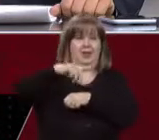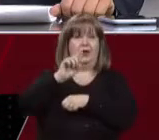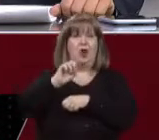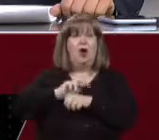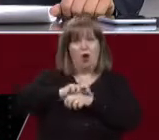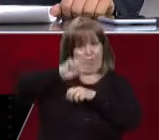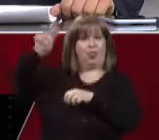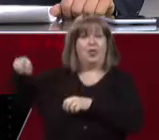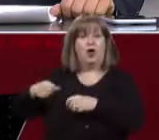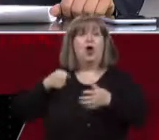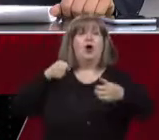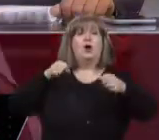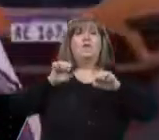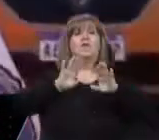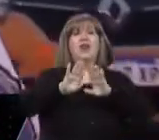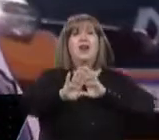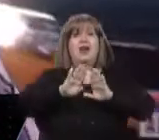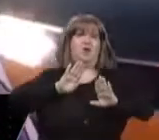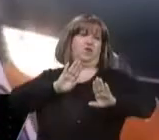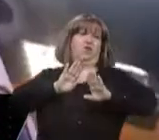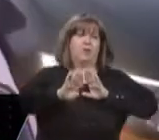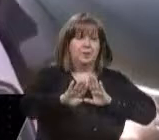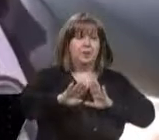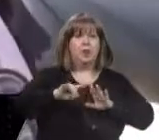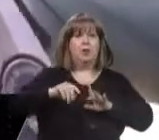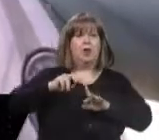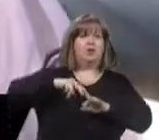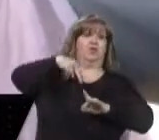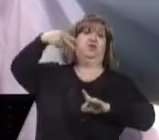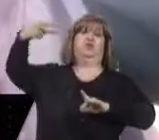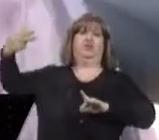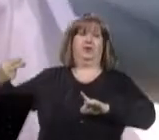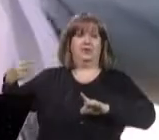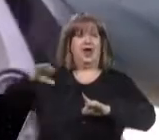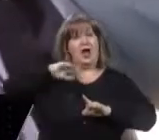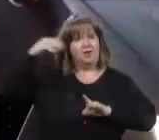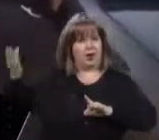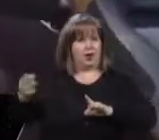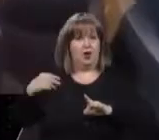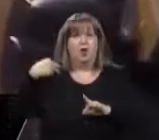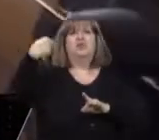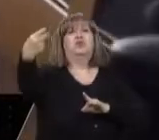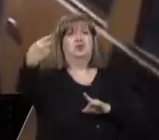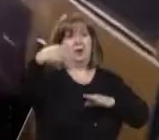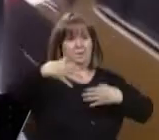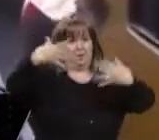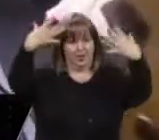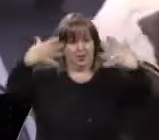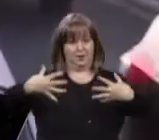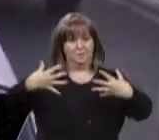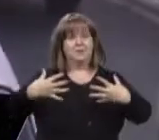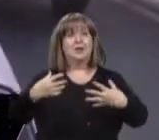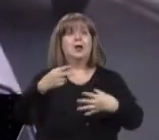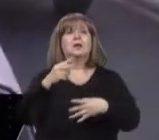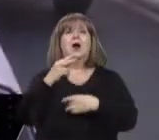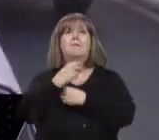salga despedido ante una frenada brusca y distraiga la conducción del conductor. Y hay que hacer todo un trabajo para acostumbrarle al animal porque al